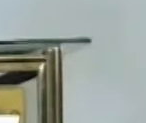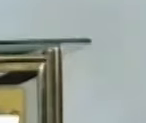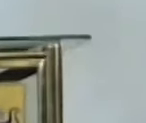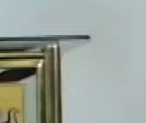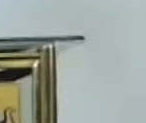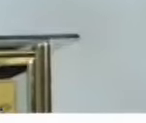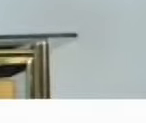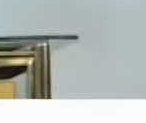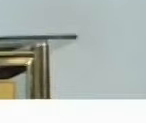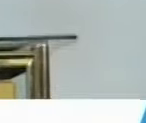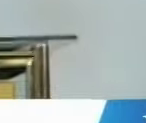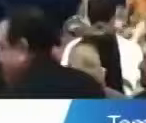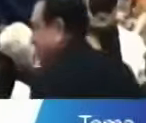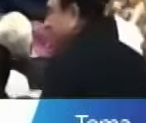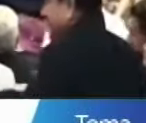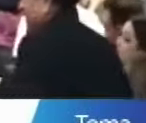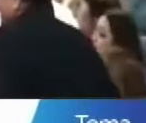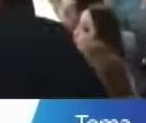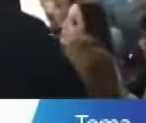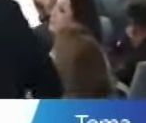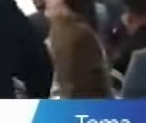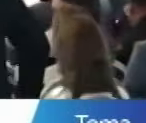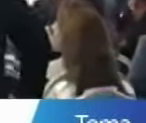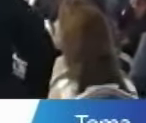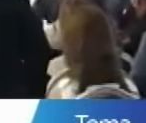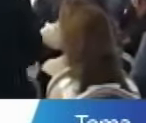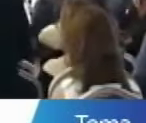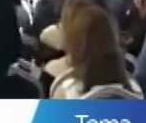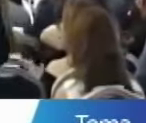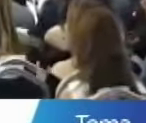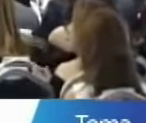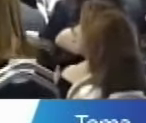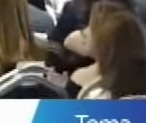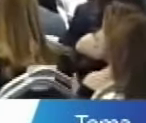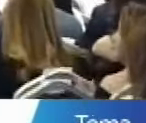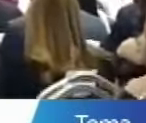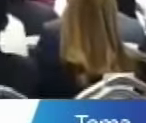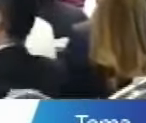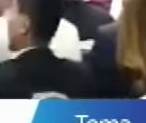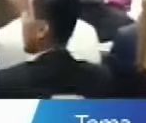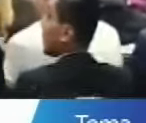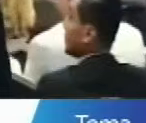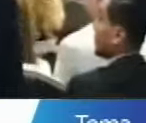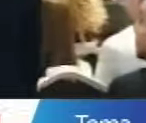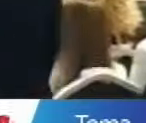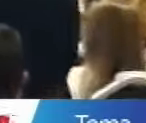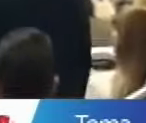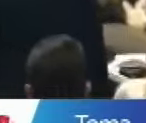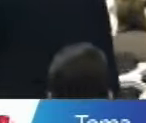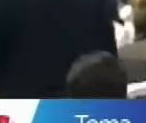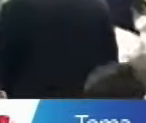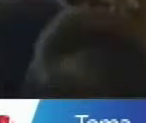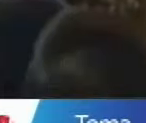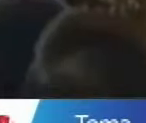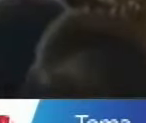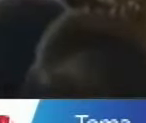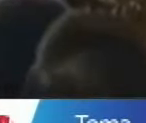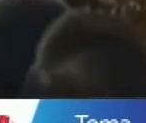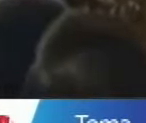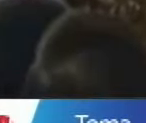Reciben sus credenciales los 60 diputados electos el pasado 4 de febrero. Legisladores de las diversas fracciones se refirieron